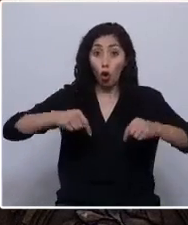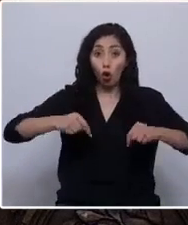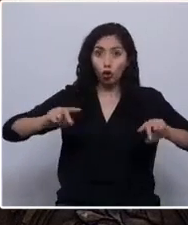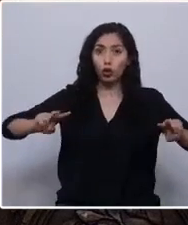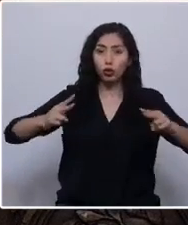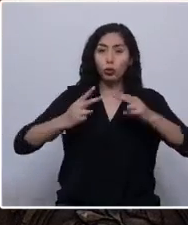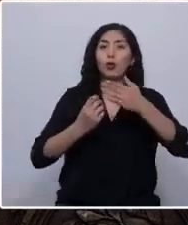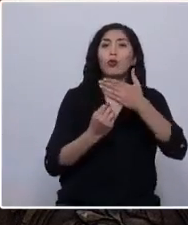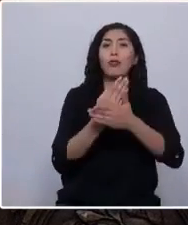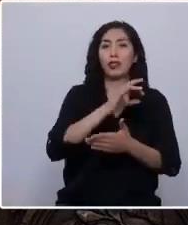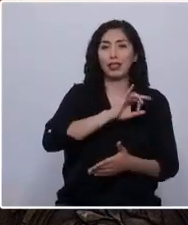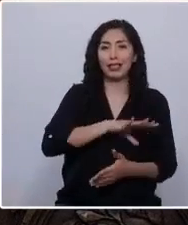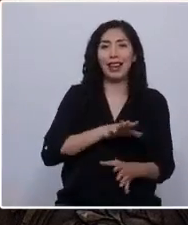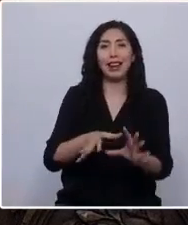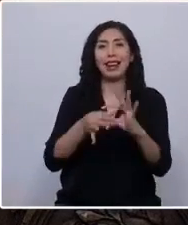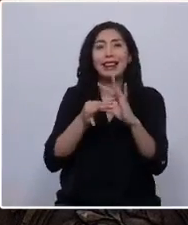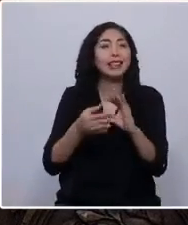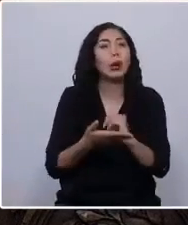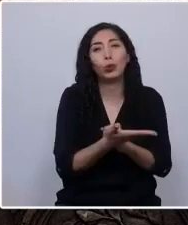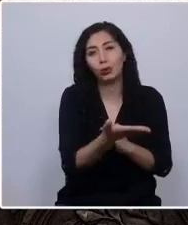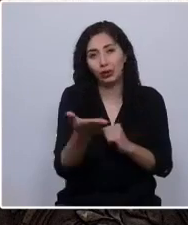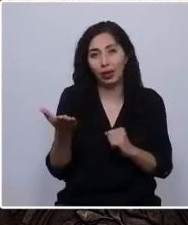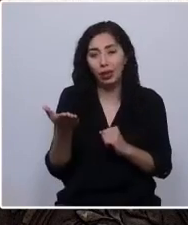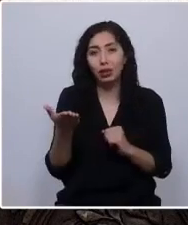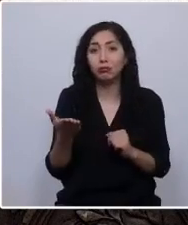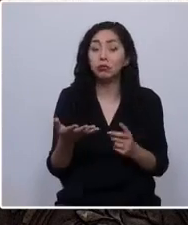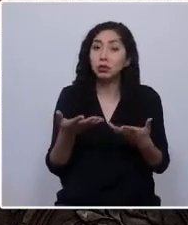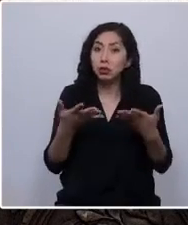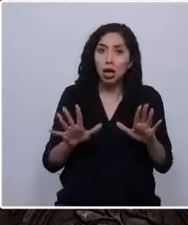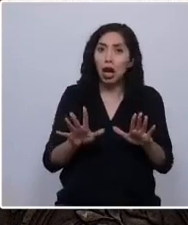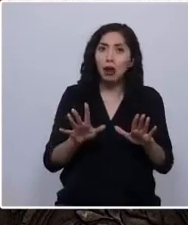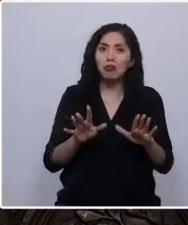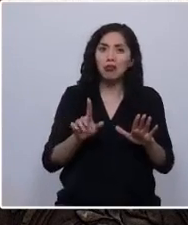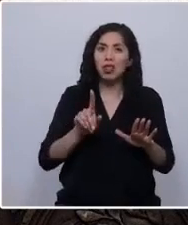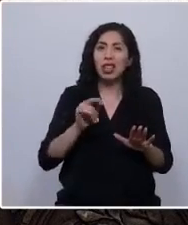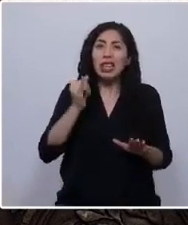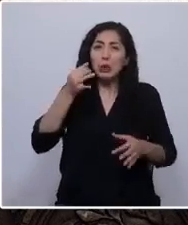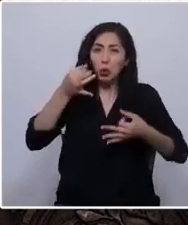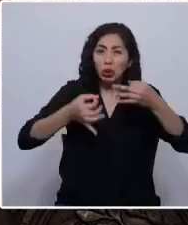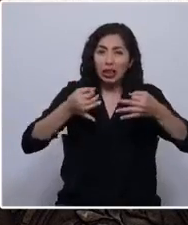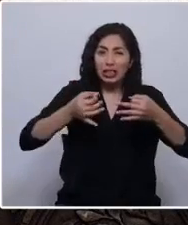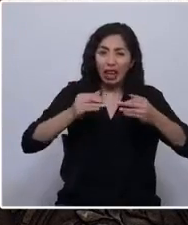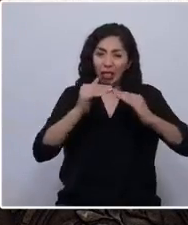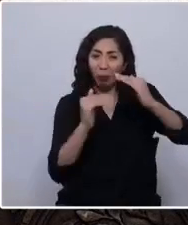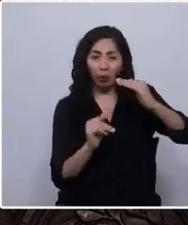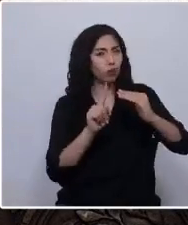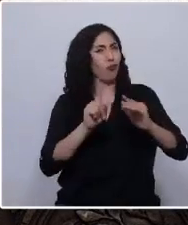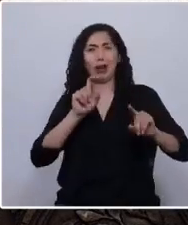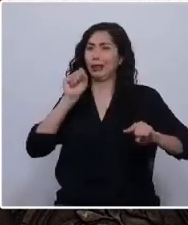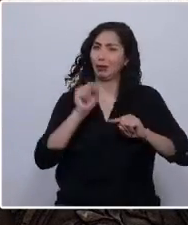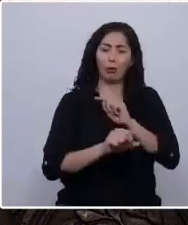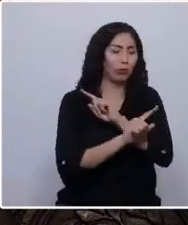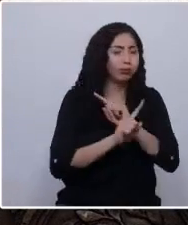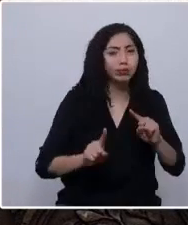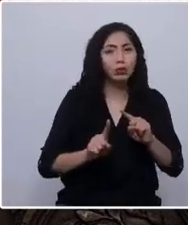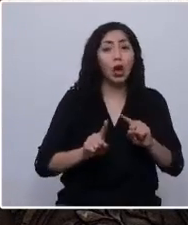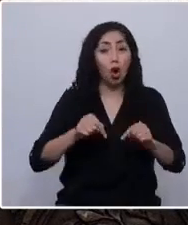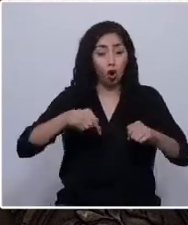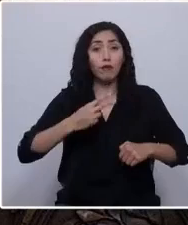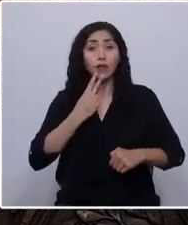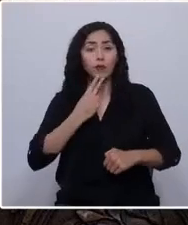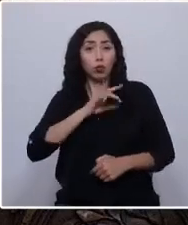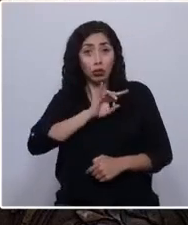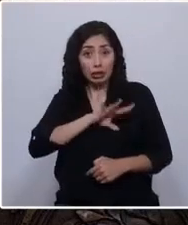Chile, gracias a ustedes, en donde ya no aceptamos más injusticia y desigualdad. Hoy vivimos en un Chile en donde